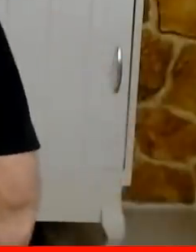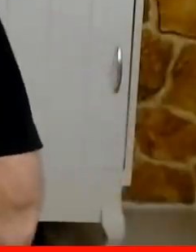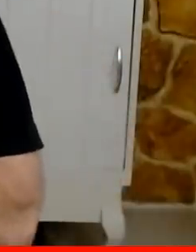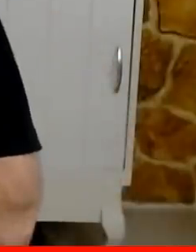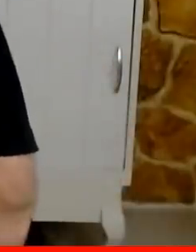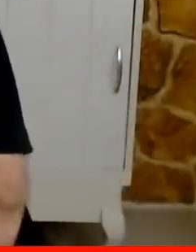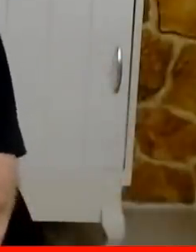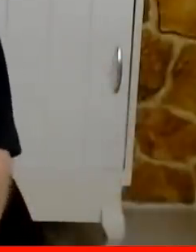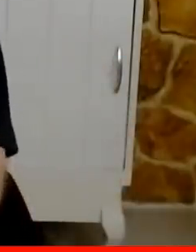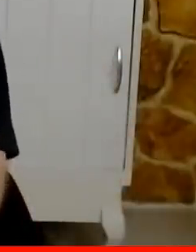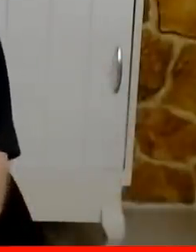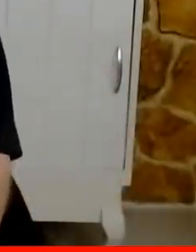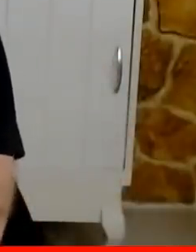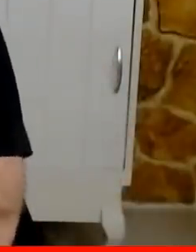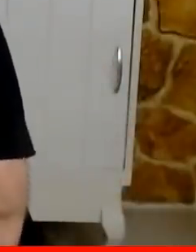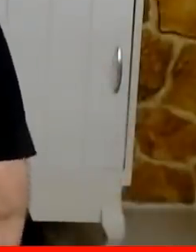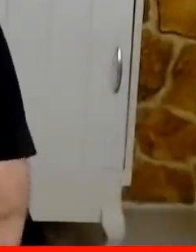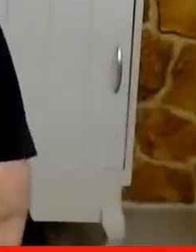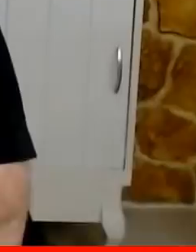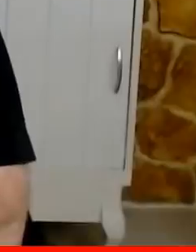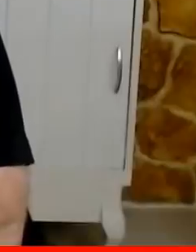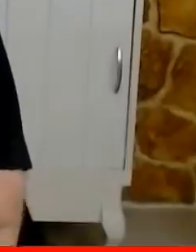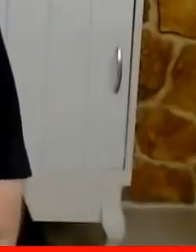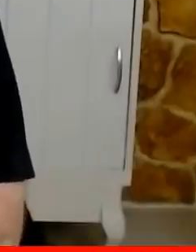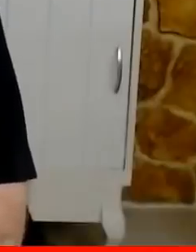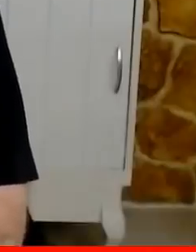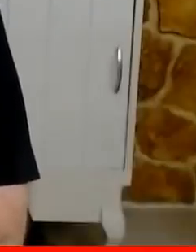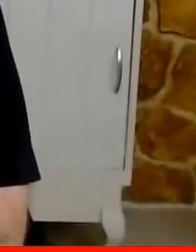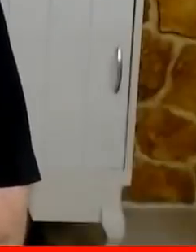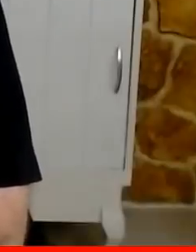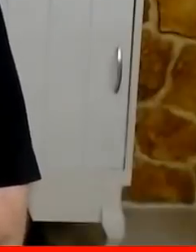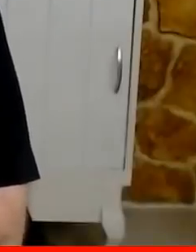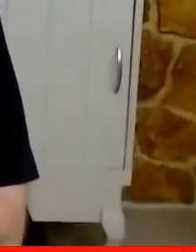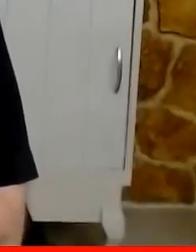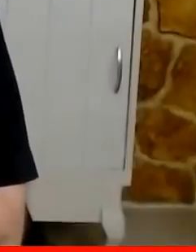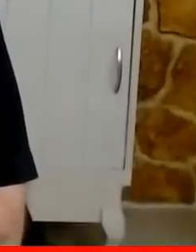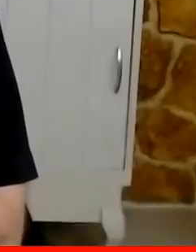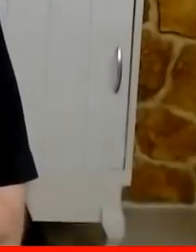aquí tiene dos videos para que se mantenga usted mejor informado. Dele like. Vámonos riendo, raza.